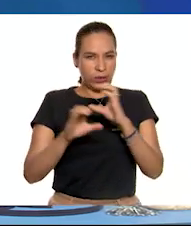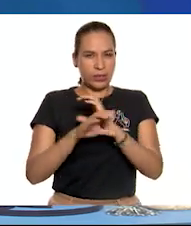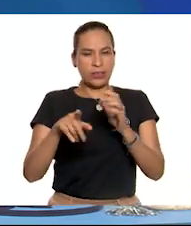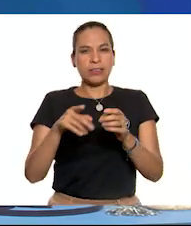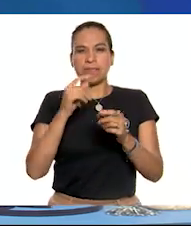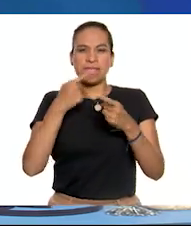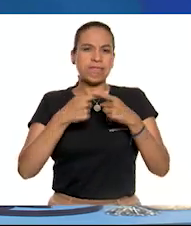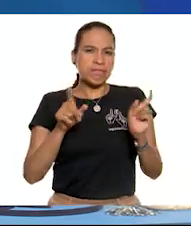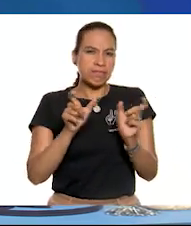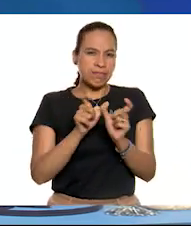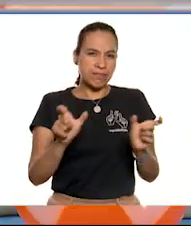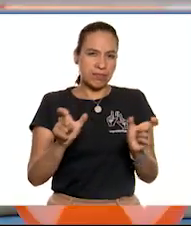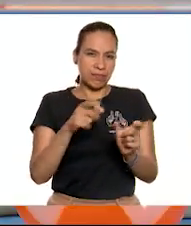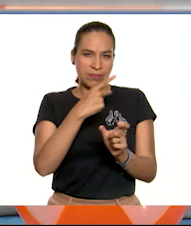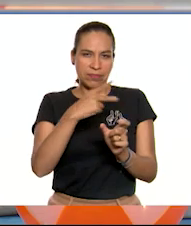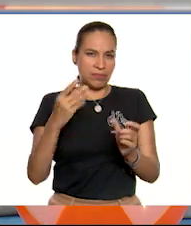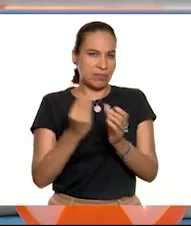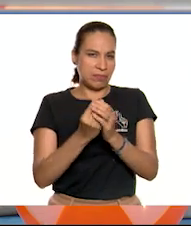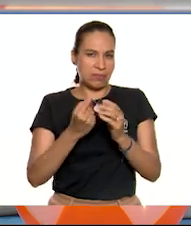clase o naturaleza.